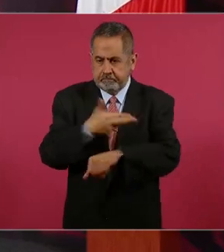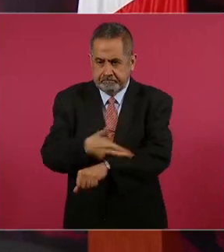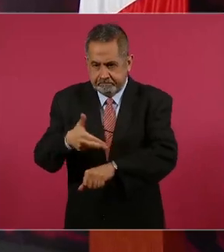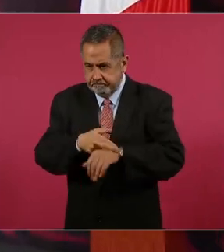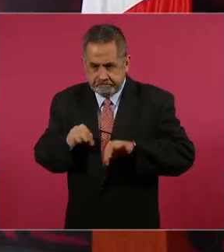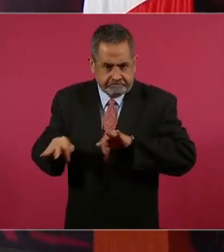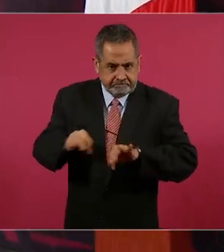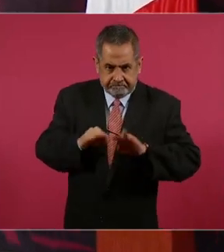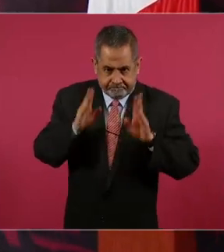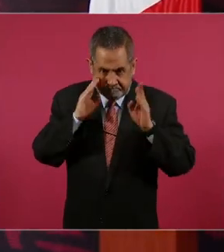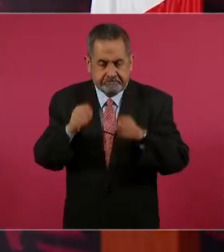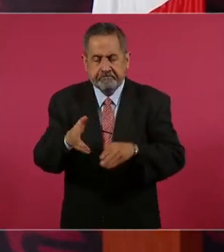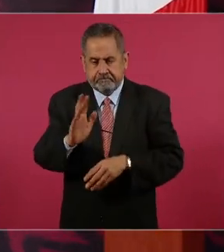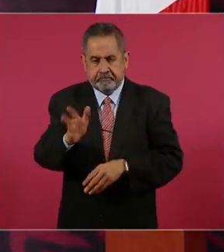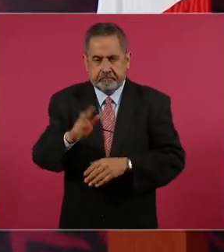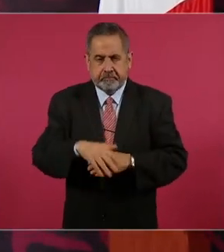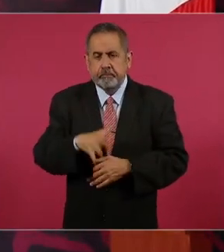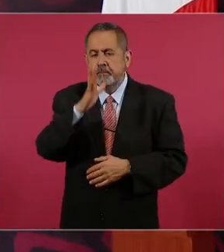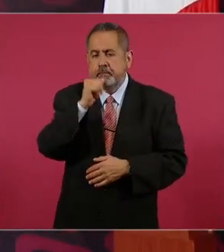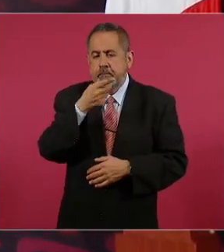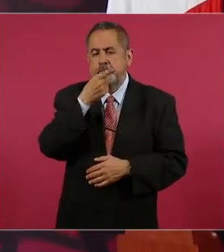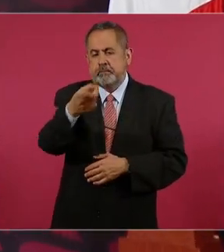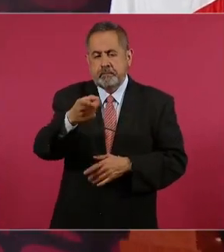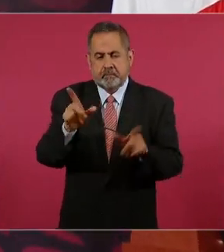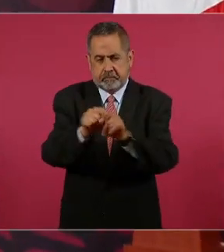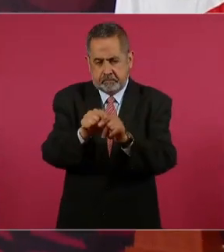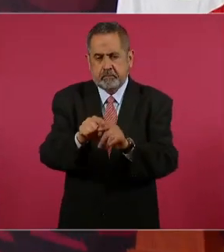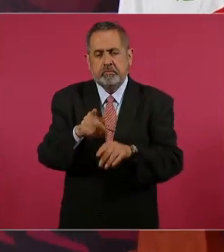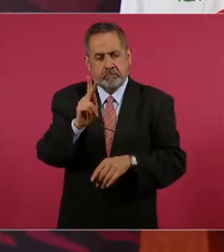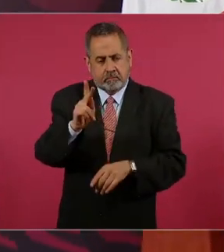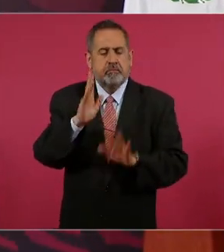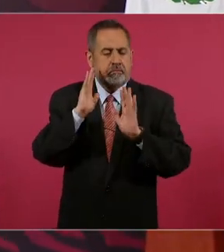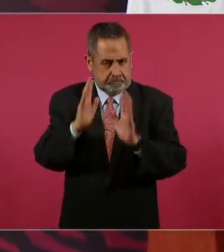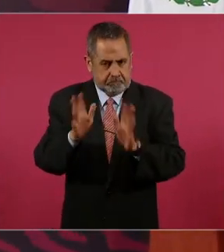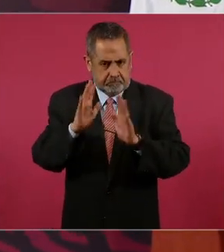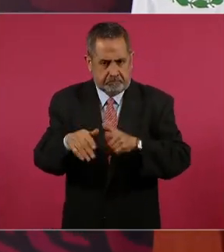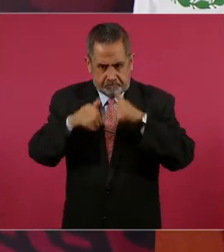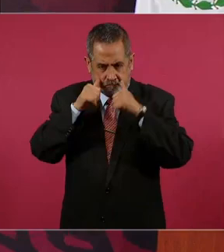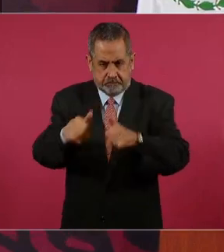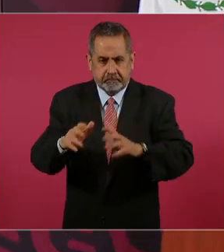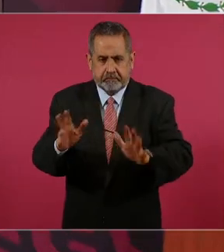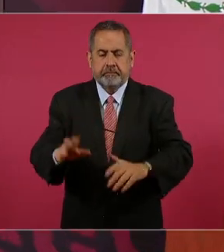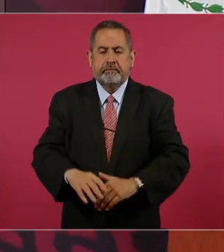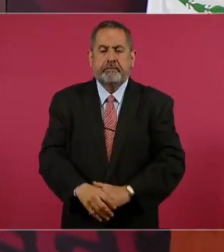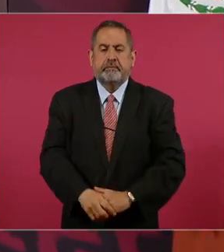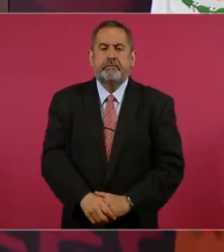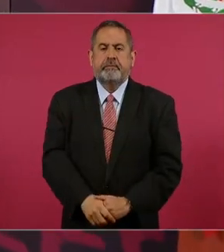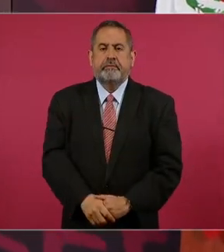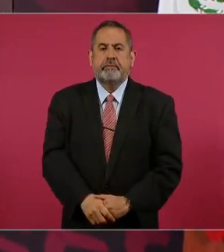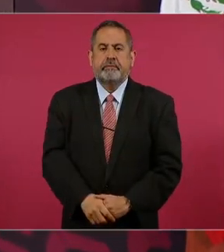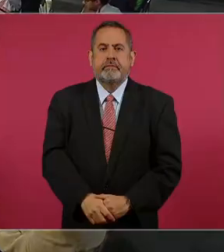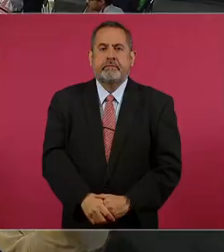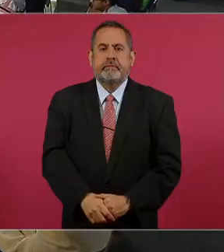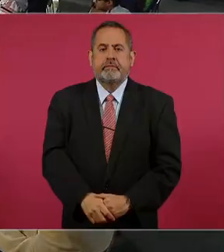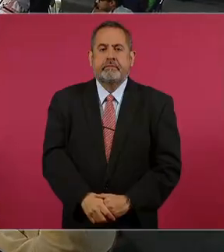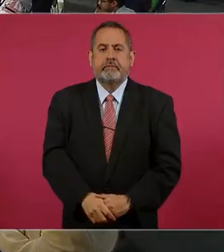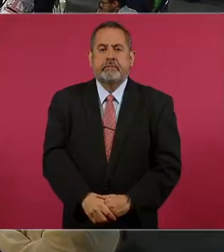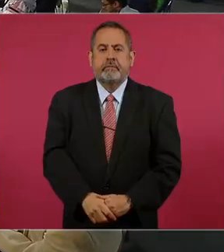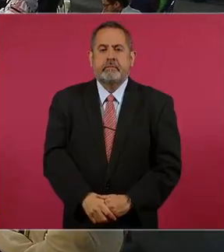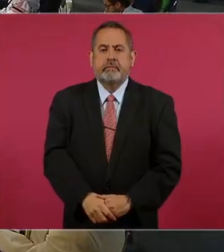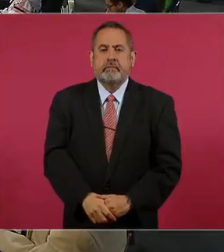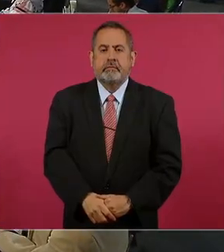trabajando en eso no podemos decir más pero sí estamos en eso ¿qué actividades tienen para los bailes que